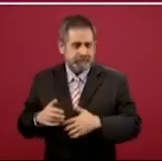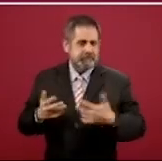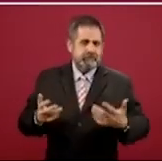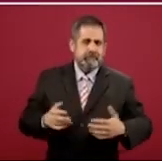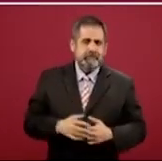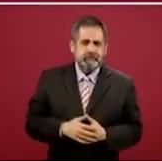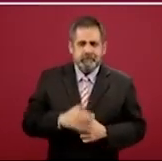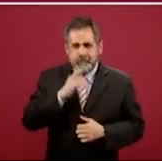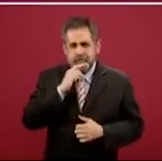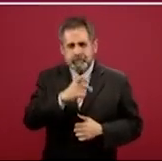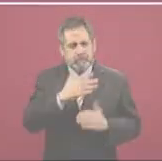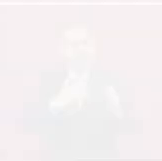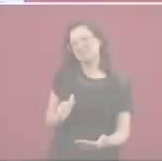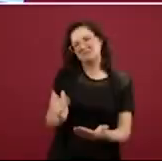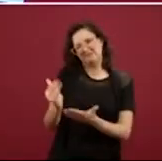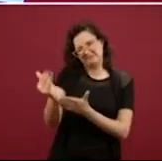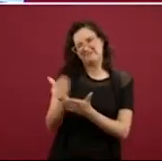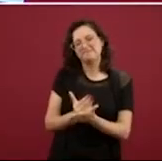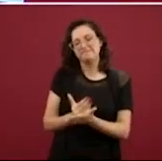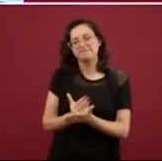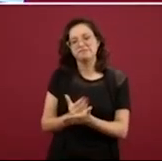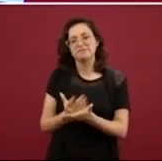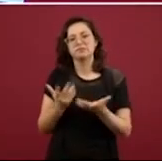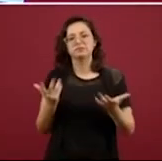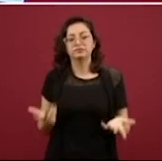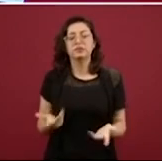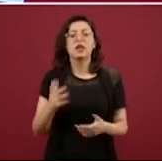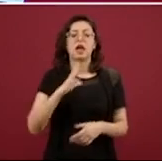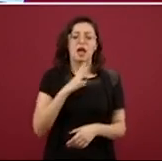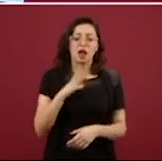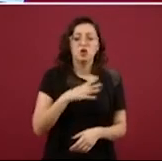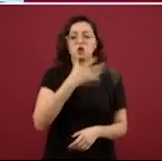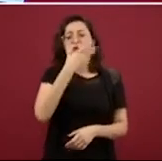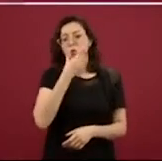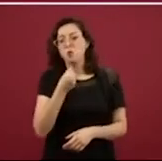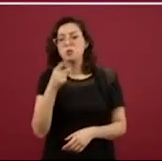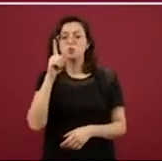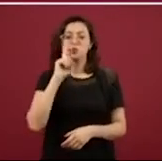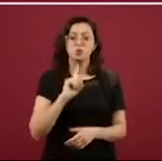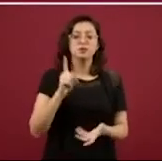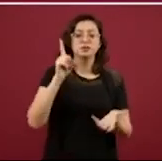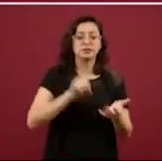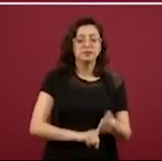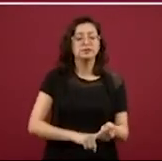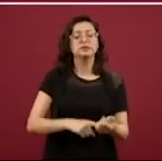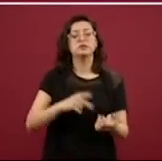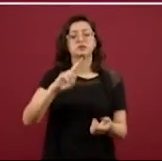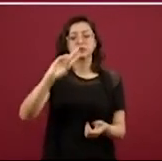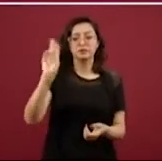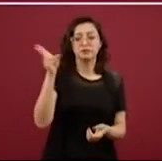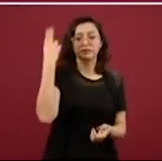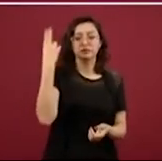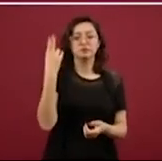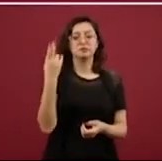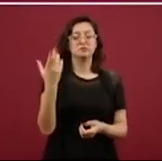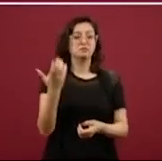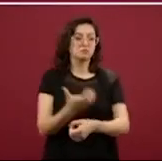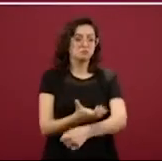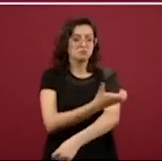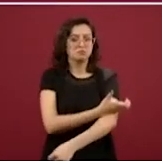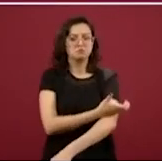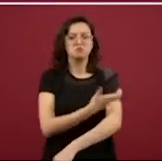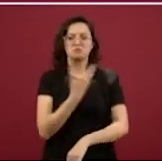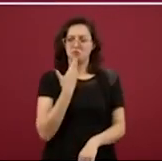mejor que se queden en casa en conferencia de prensa comentó que en caso de que sea coronavirus seguramente la persona será